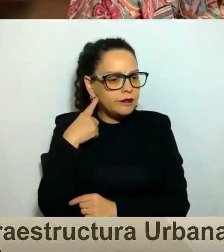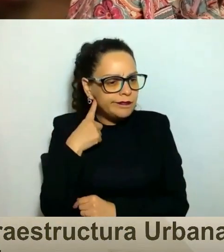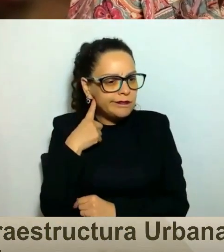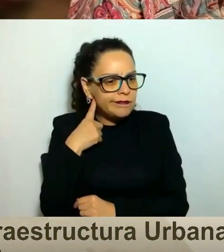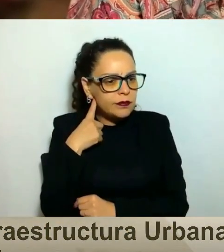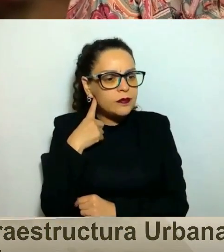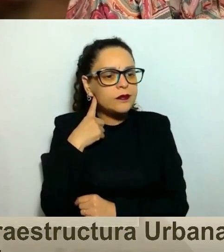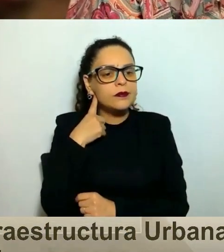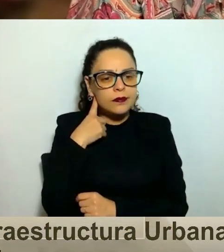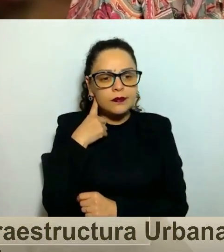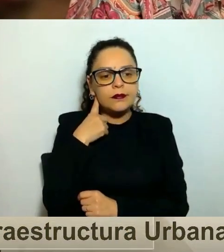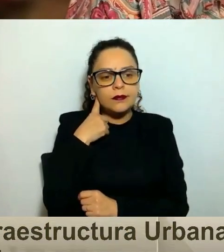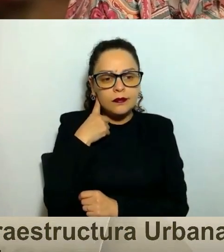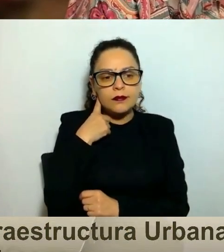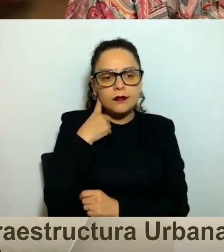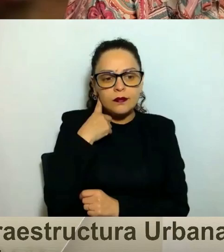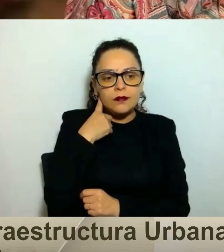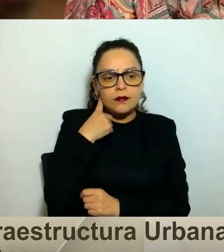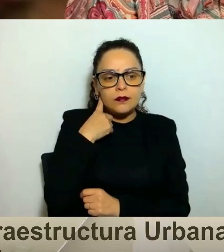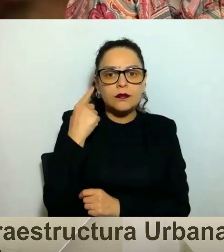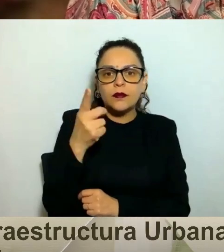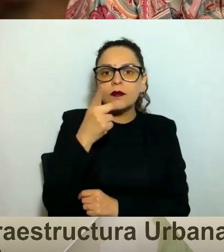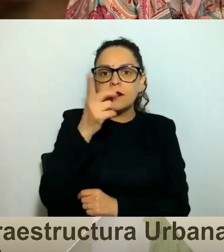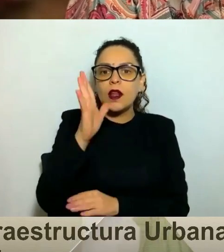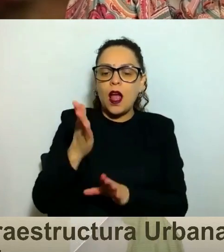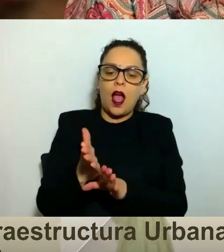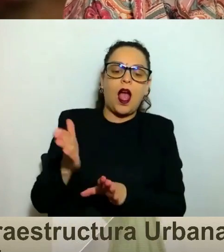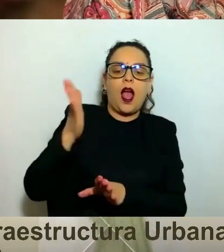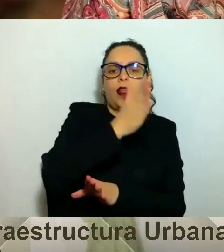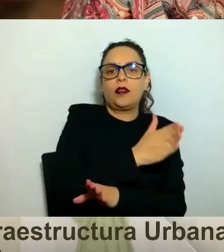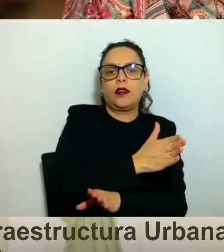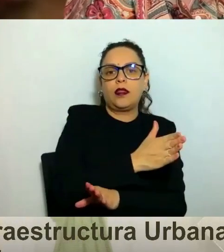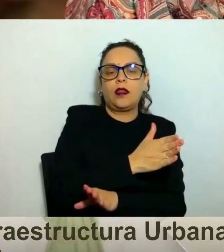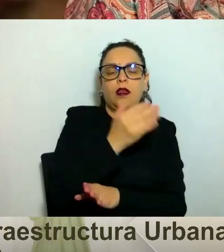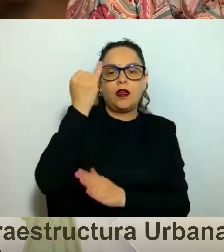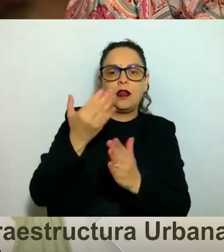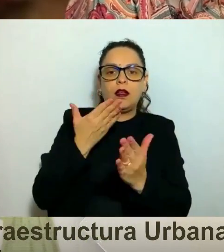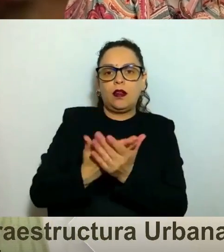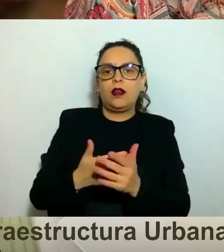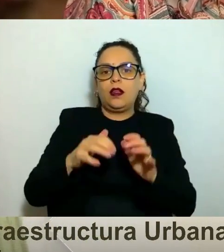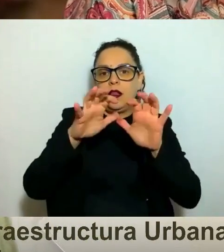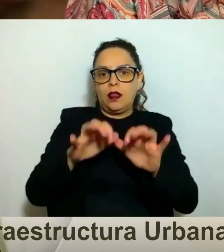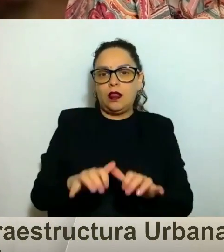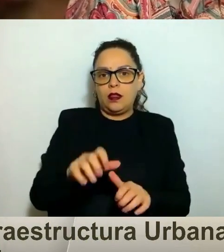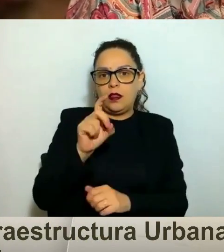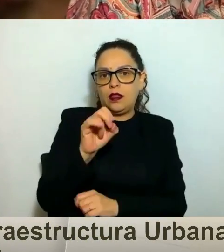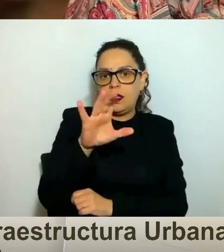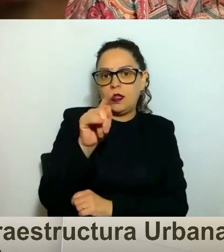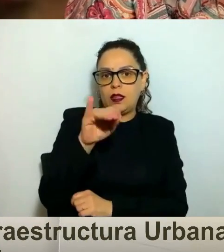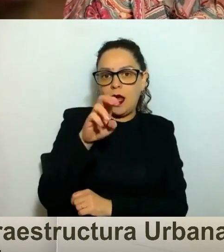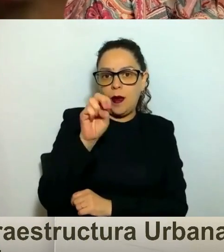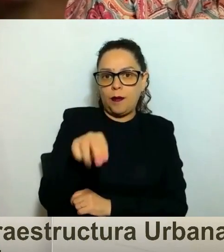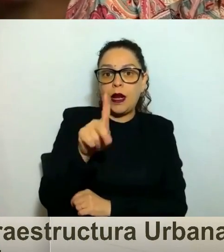del procedimiento, porque habló de un predictamen, una parte de un procedimiento que en este Congreso no hacemos uso de él porque